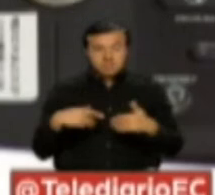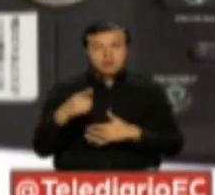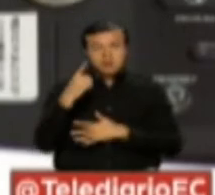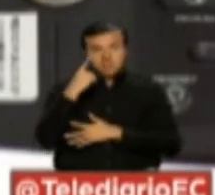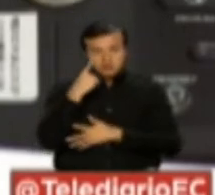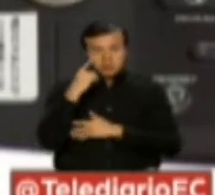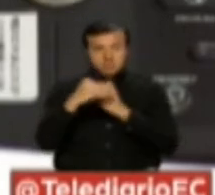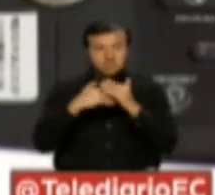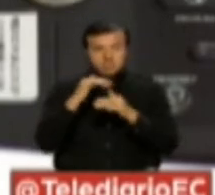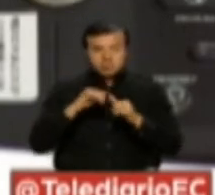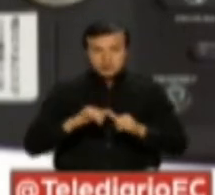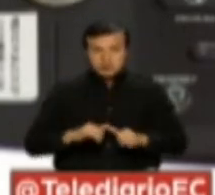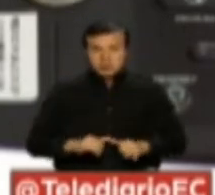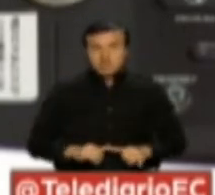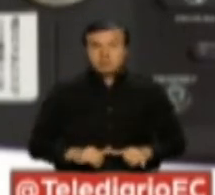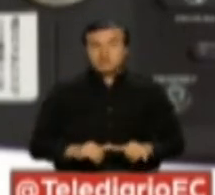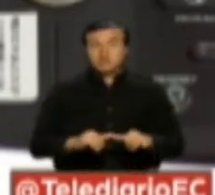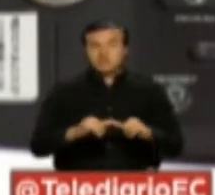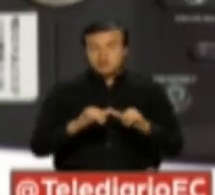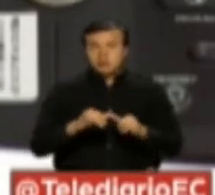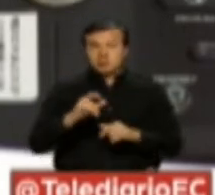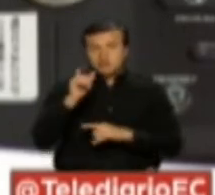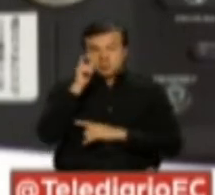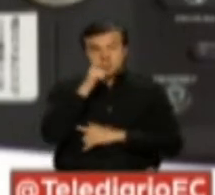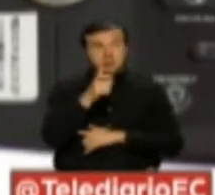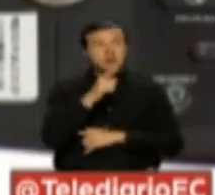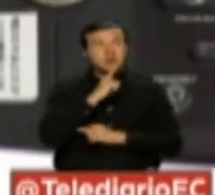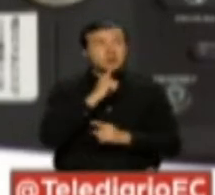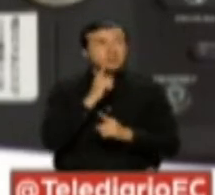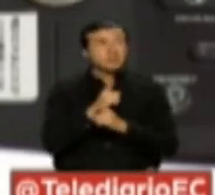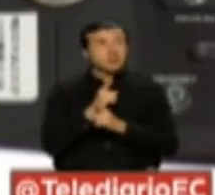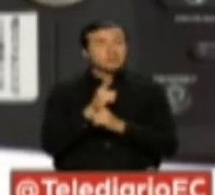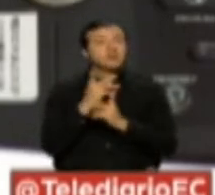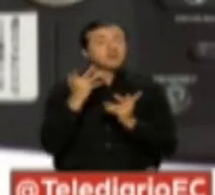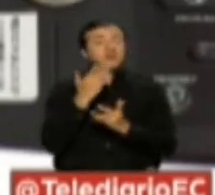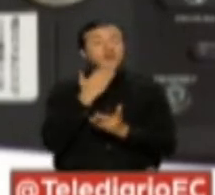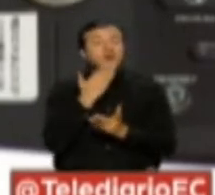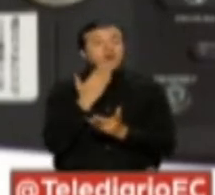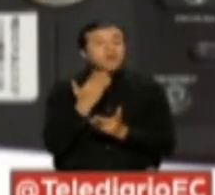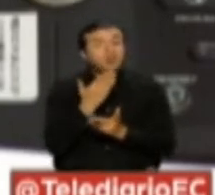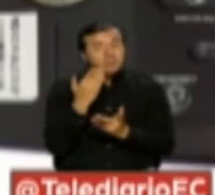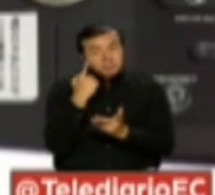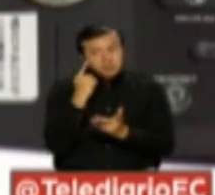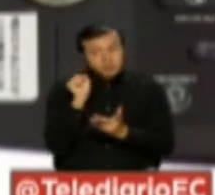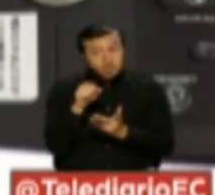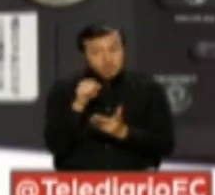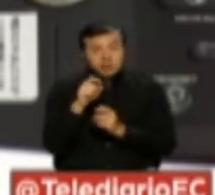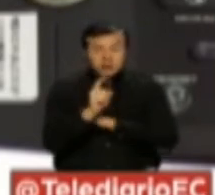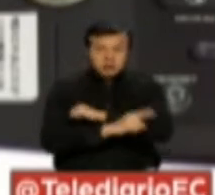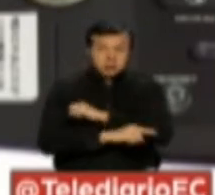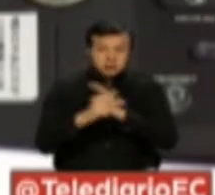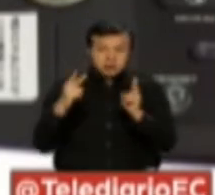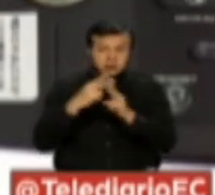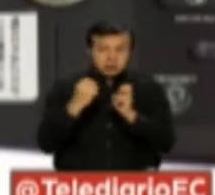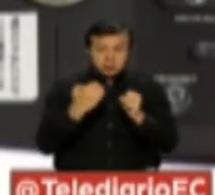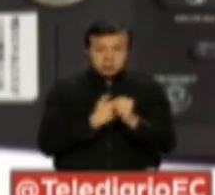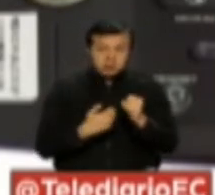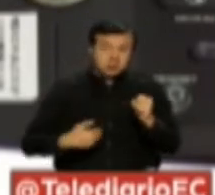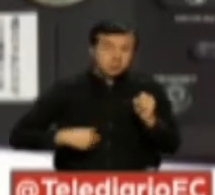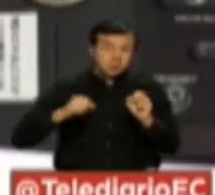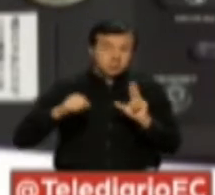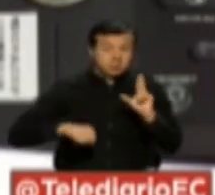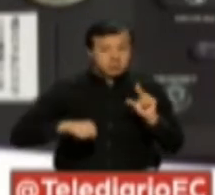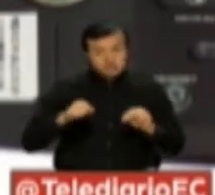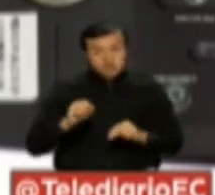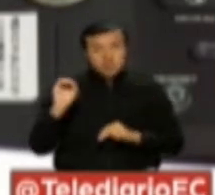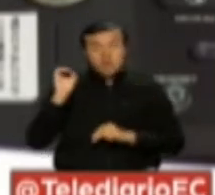que ingresen al proceso y si es que existen méritos para sentenciar al expresidente de la República, pues se